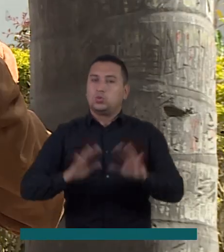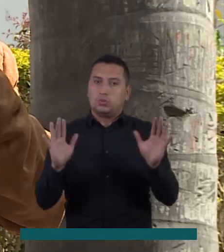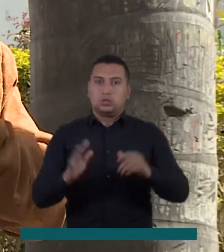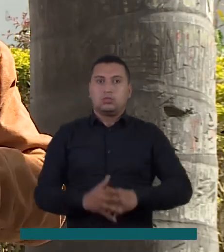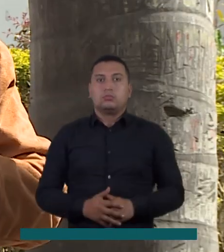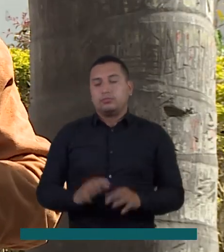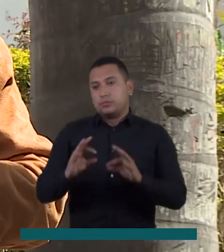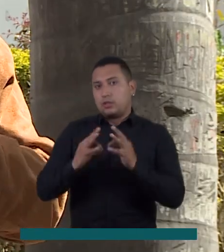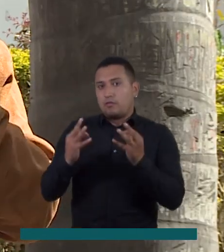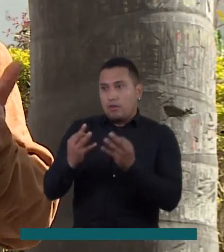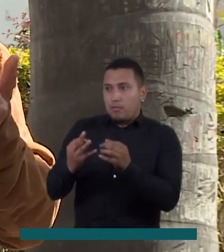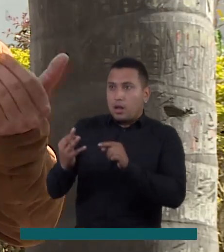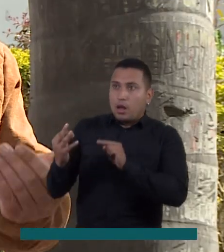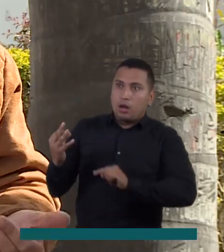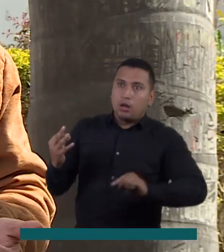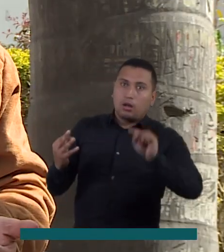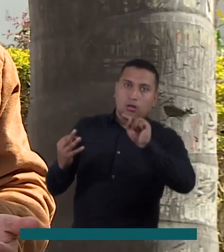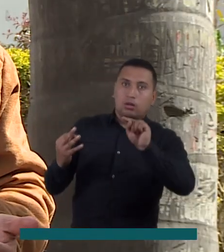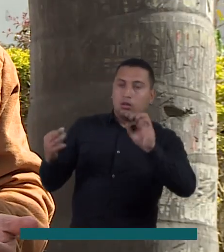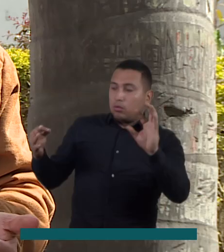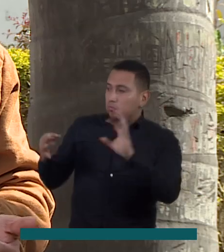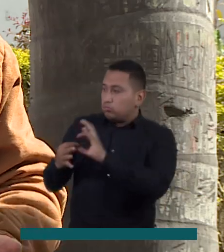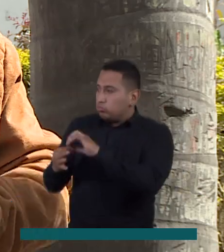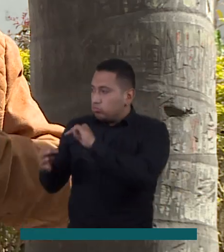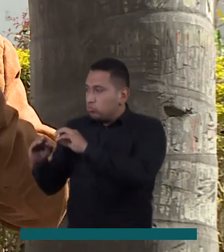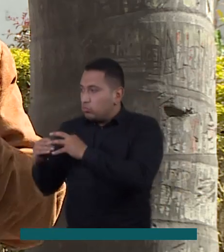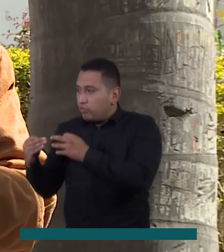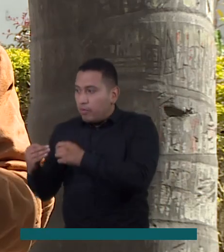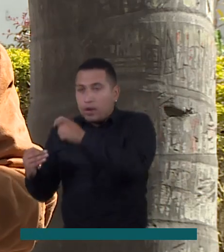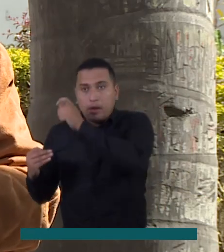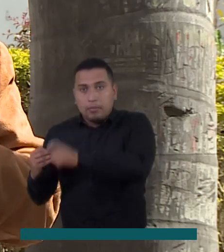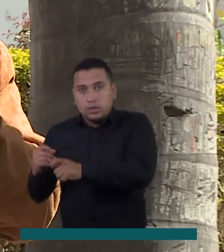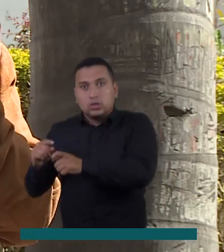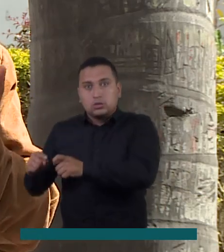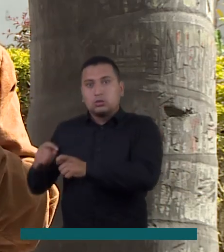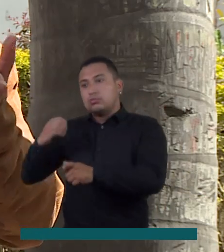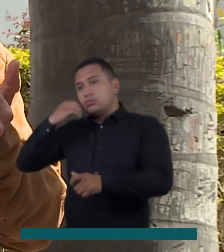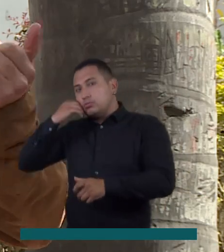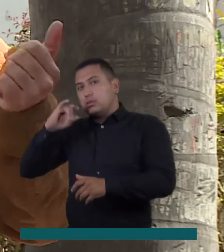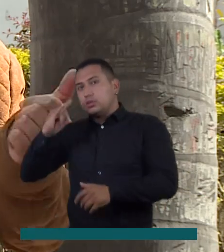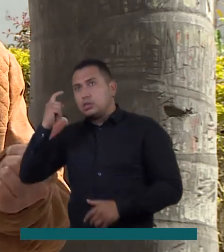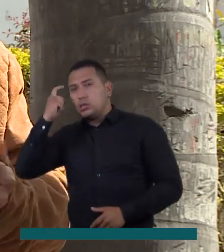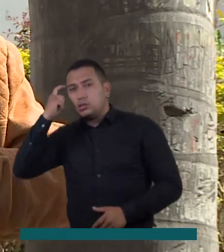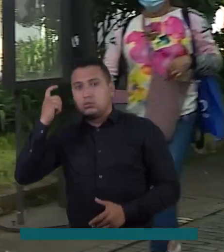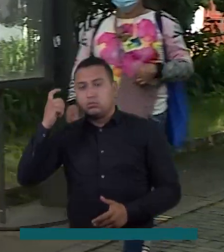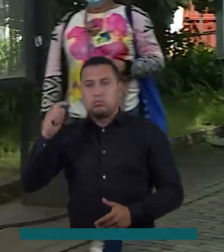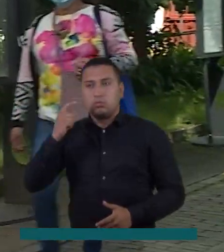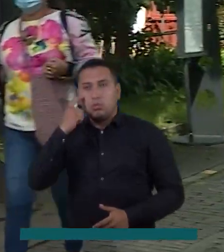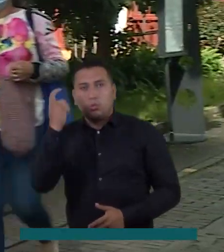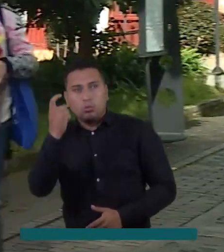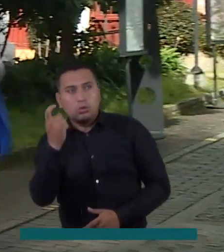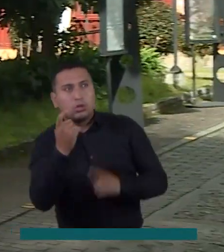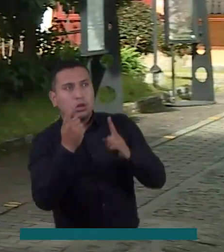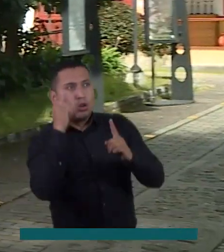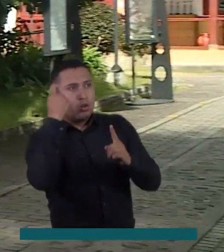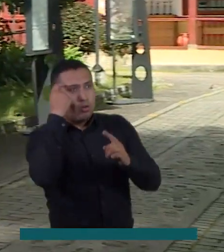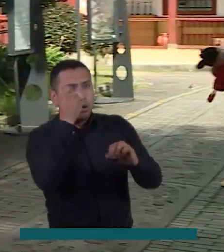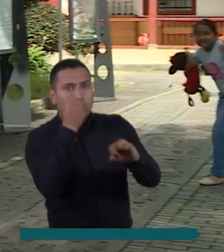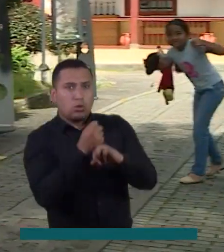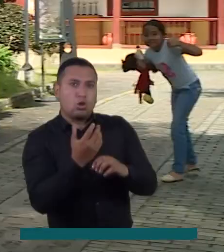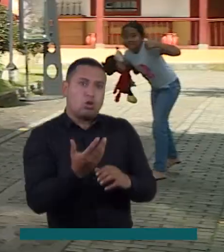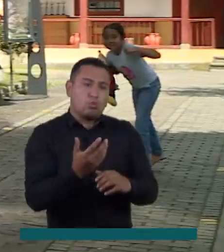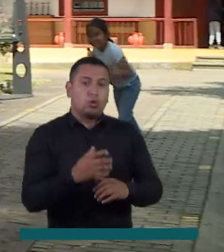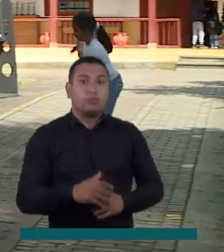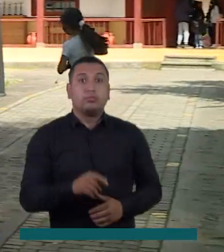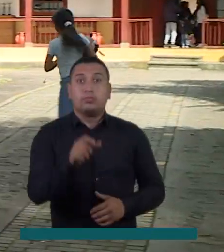familias que tienen pacientes psiquiátricos que busquen las alternativas que ofrece el gobierno. Para las personas que no saben cómo